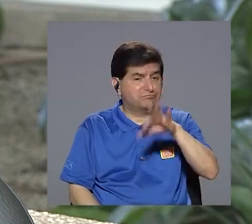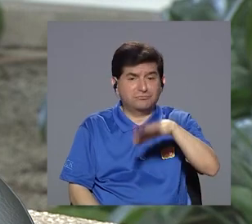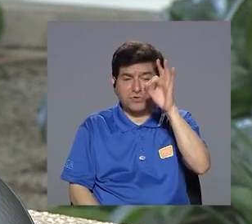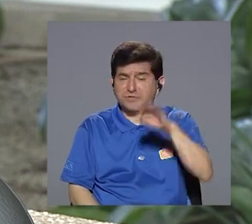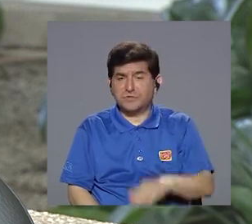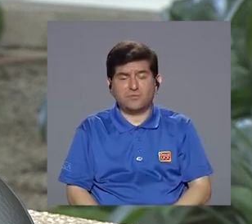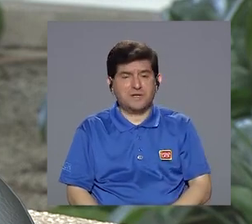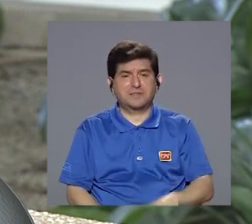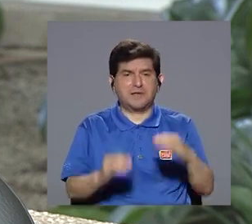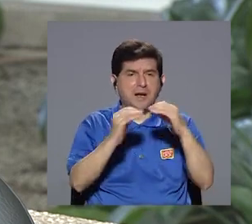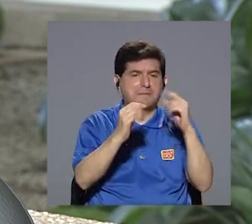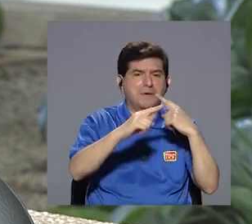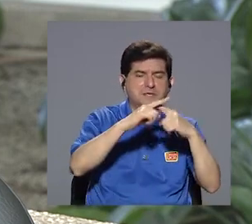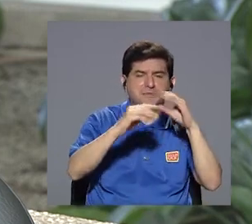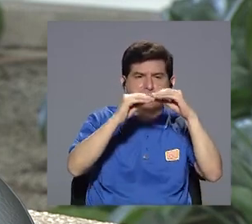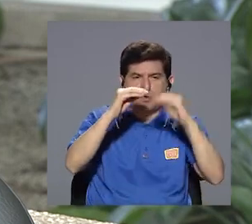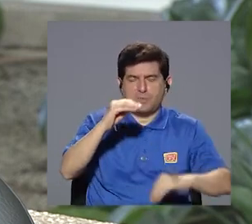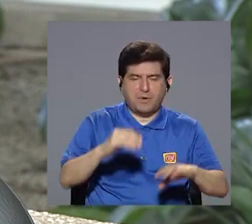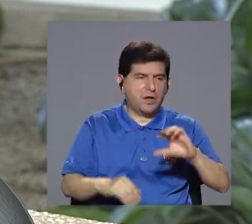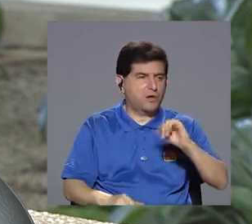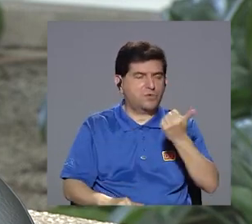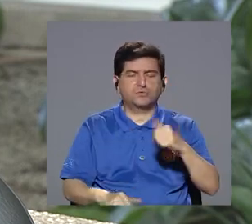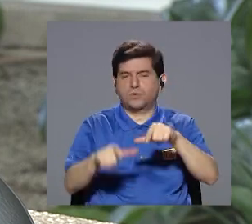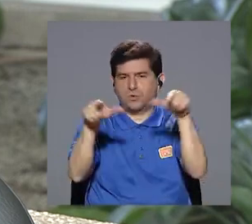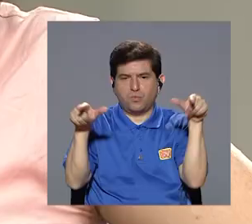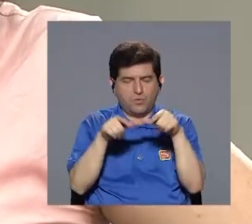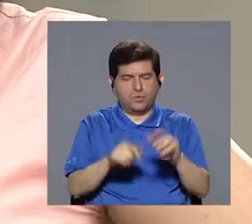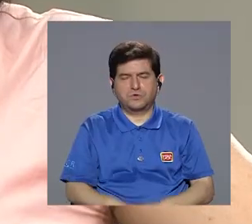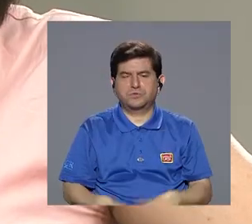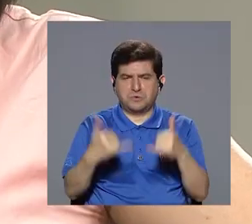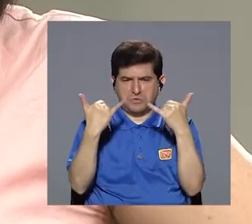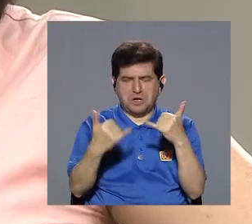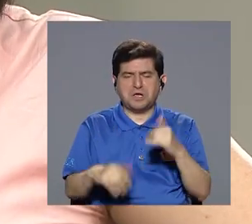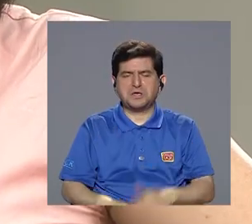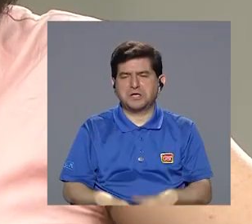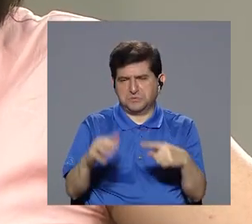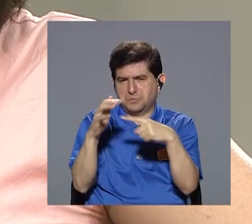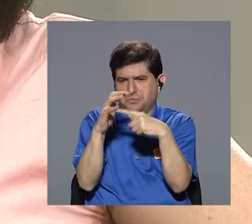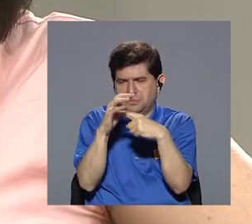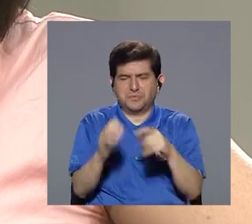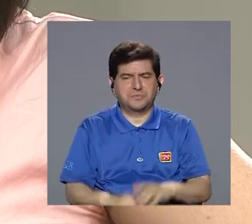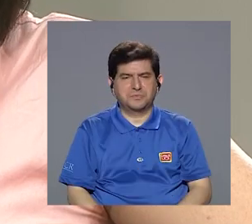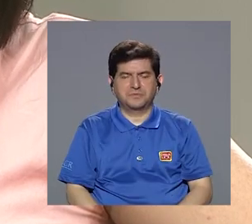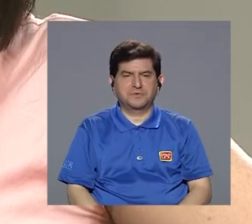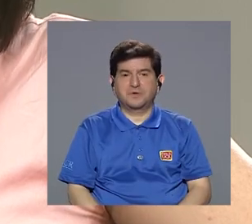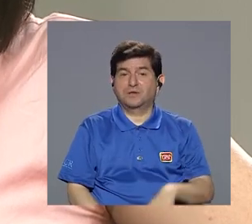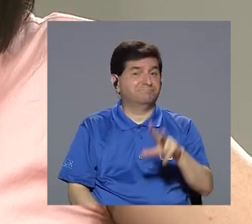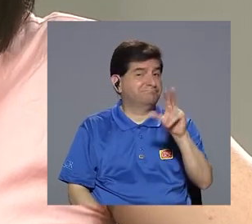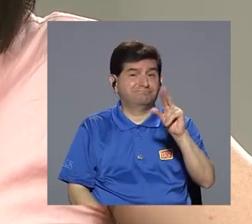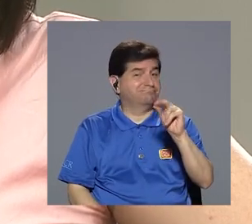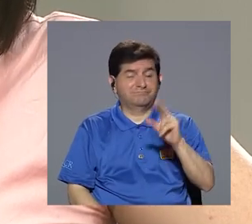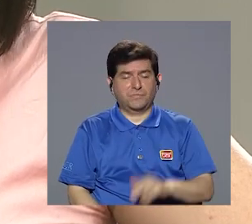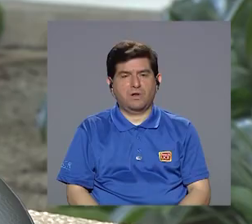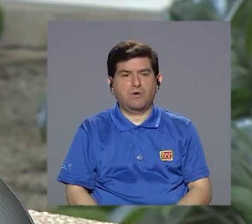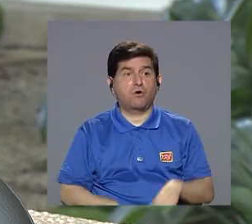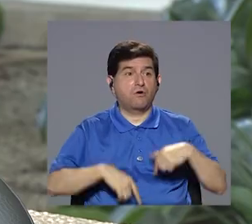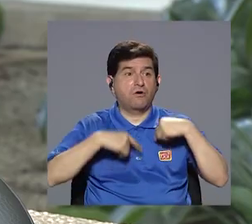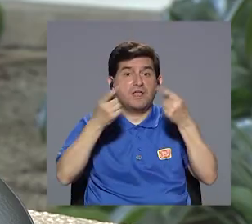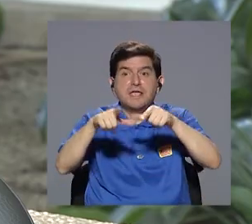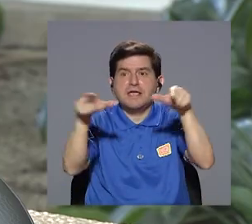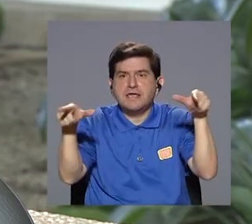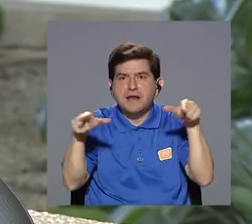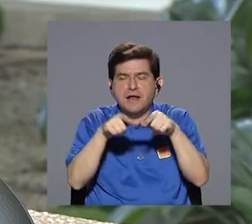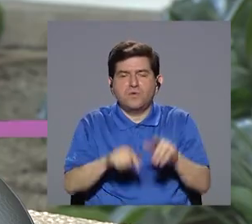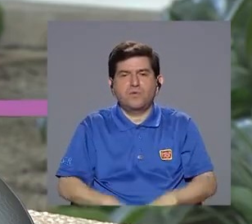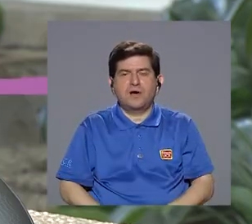consiguen en el más por menos o en cualquier lado, ¿verdad? En los que más conocemos. En los que más conocemos, regulares. Sí, en los regulares. Sino que tenemos que